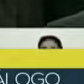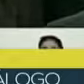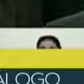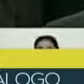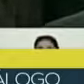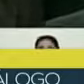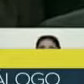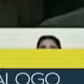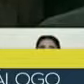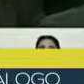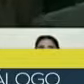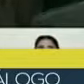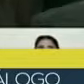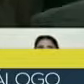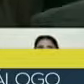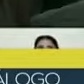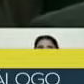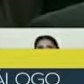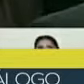gracias.